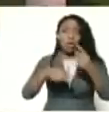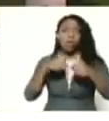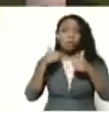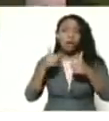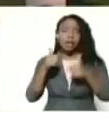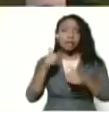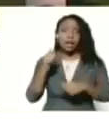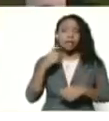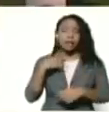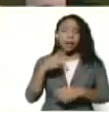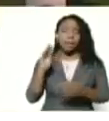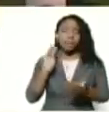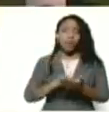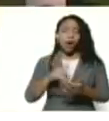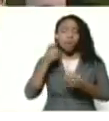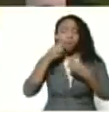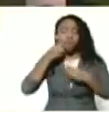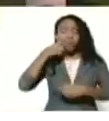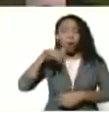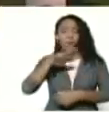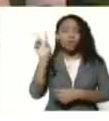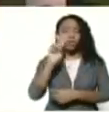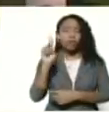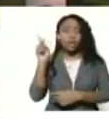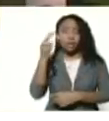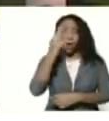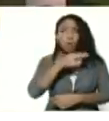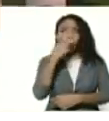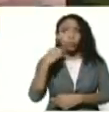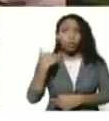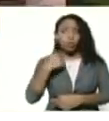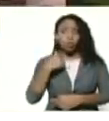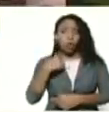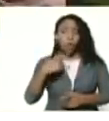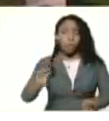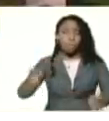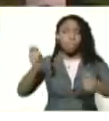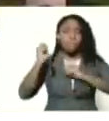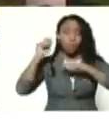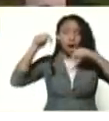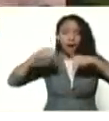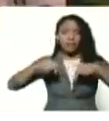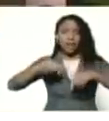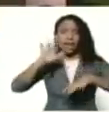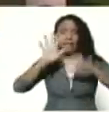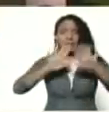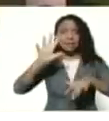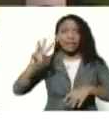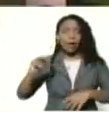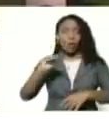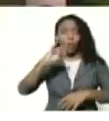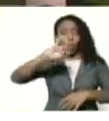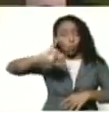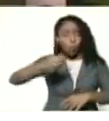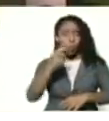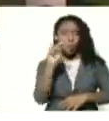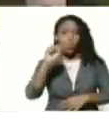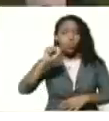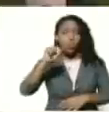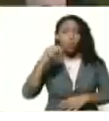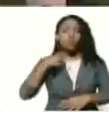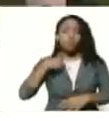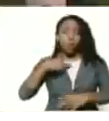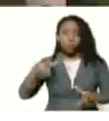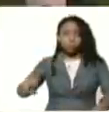y protección para el pueblo de Venezuela. Ese es el compromiso que asumo hoy, aquí, 15 de junio. Lo asumo ante